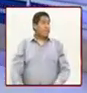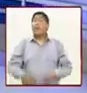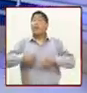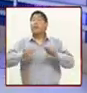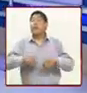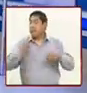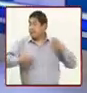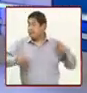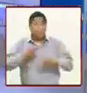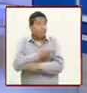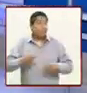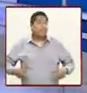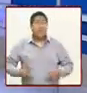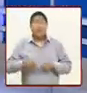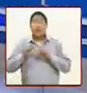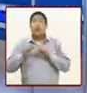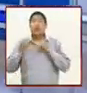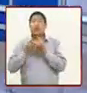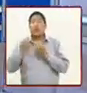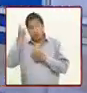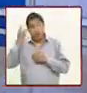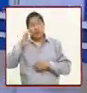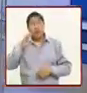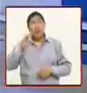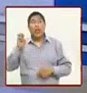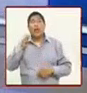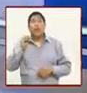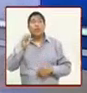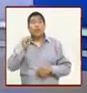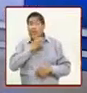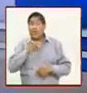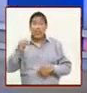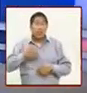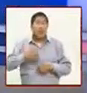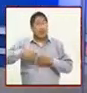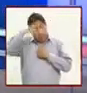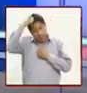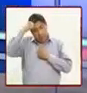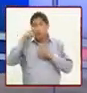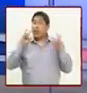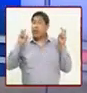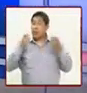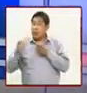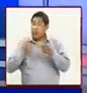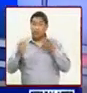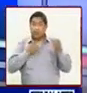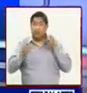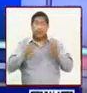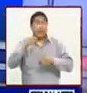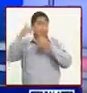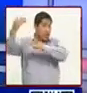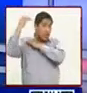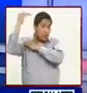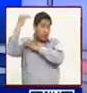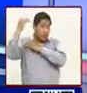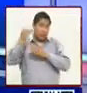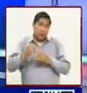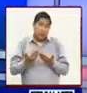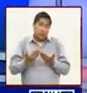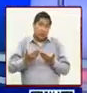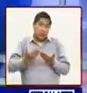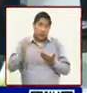Continúa la controversia entre Creemos y el Movimiento al Socialismo. El tema de la gobernabilidad en Santa Cruz es precisamente el